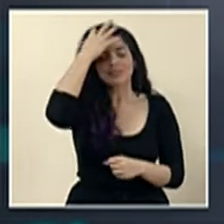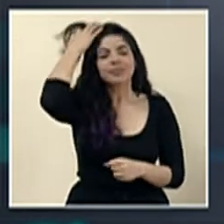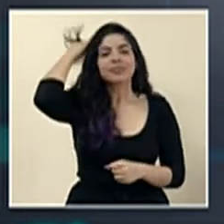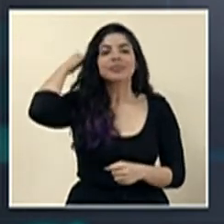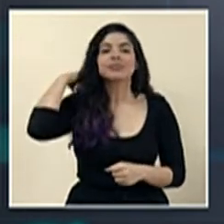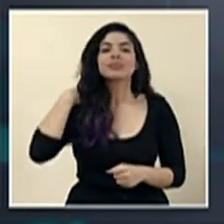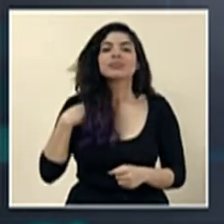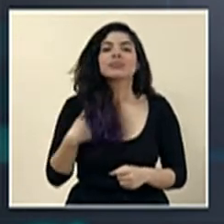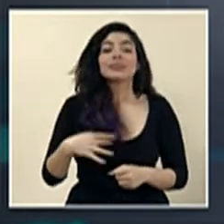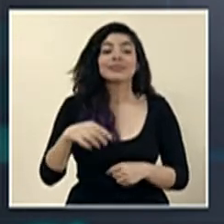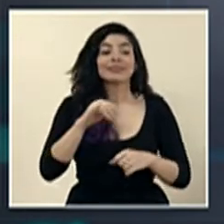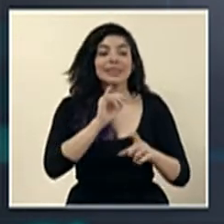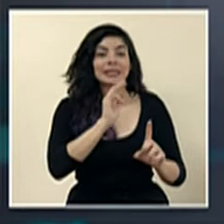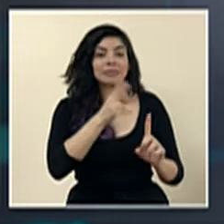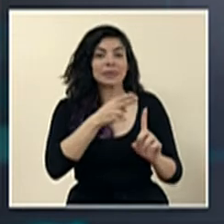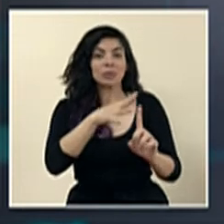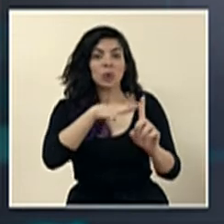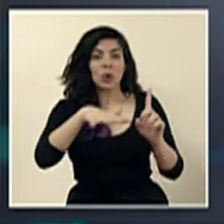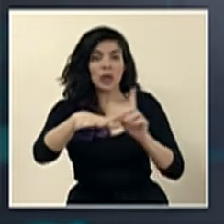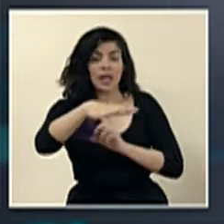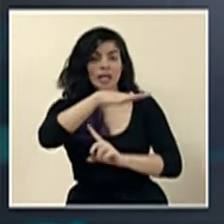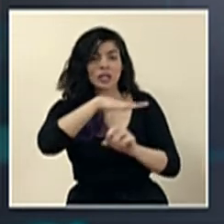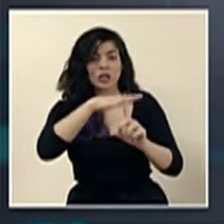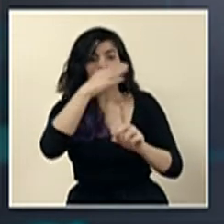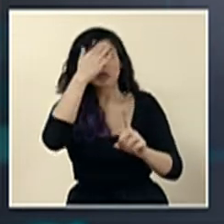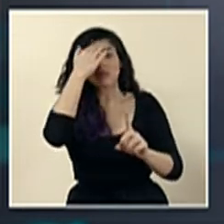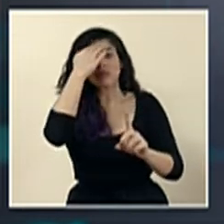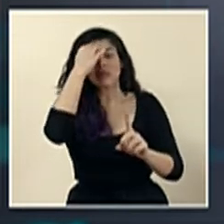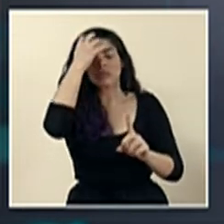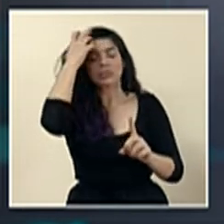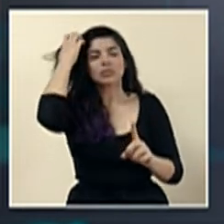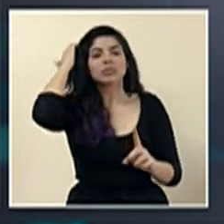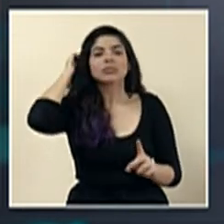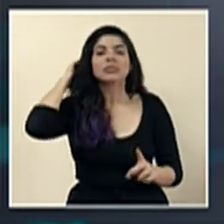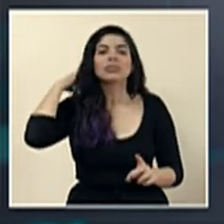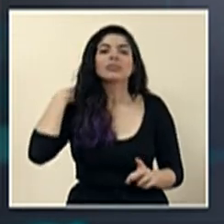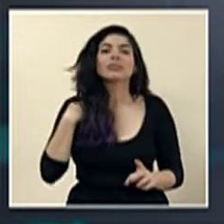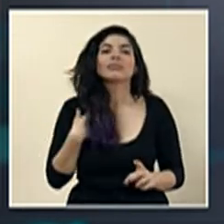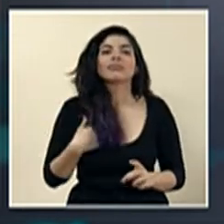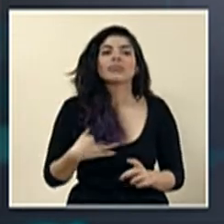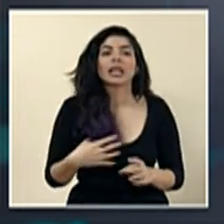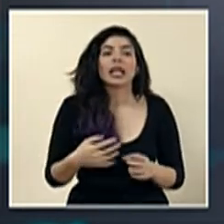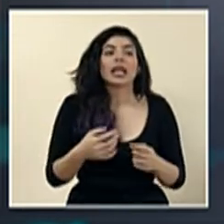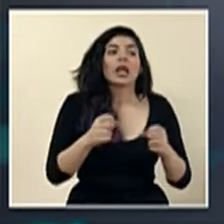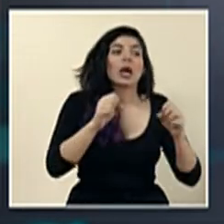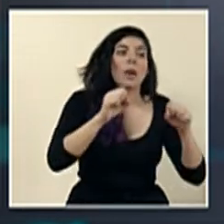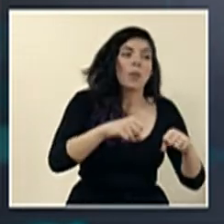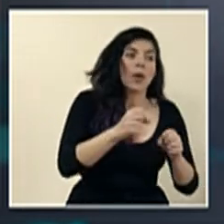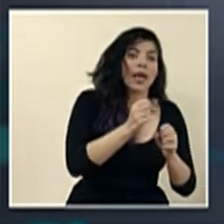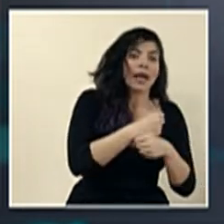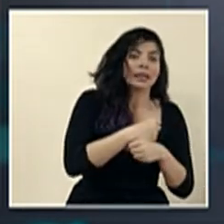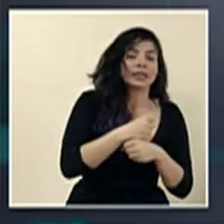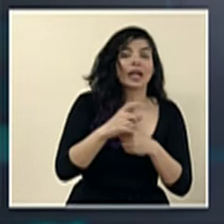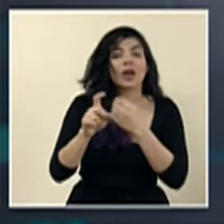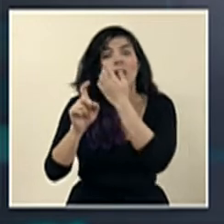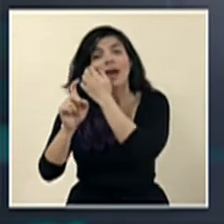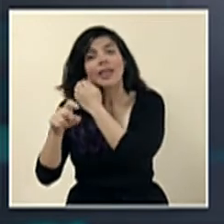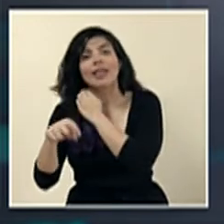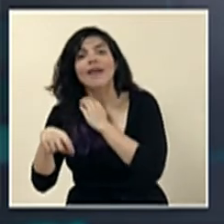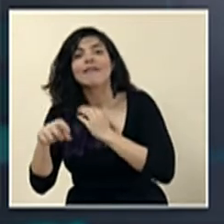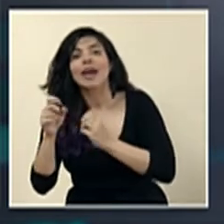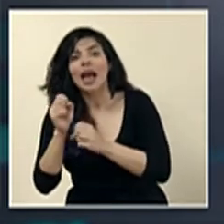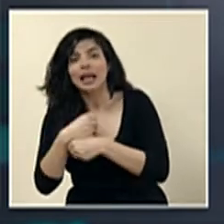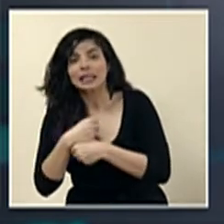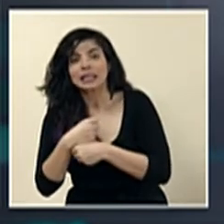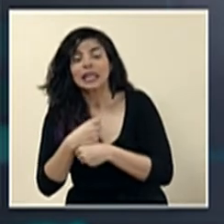ese contexto, entonces, o con ese contexto de lo que podemos y debemos hacer, me gustaría